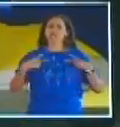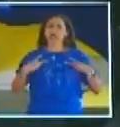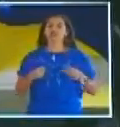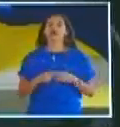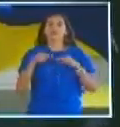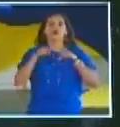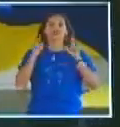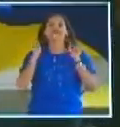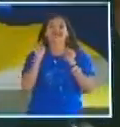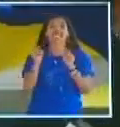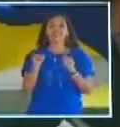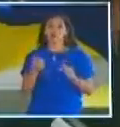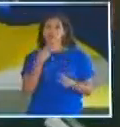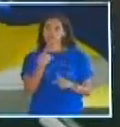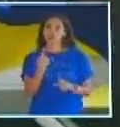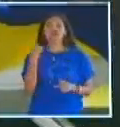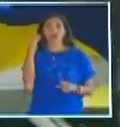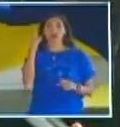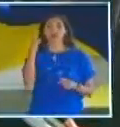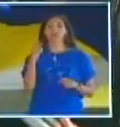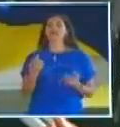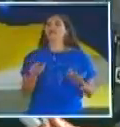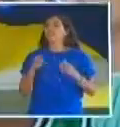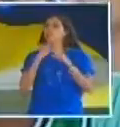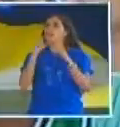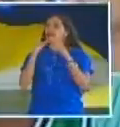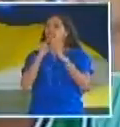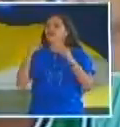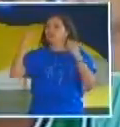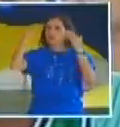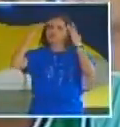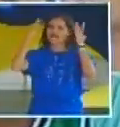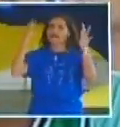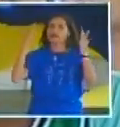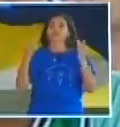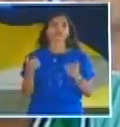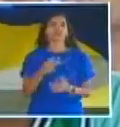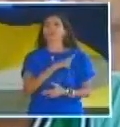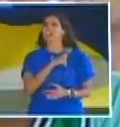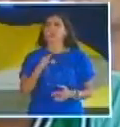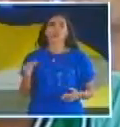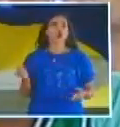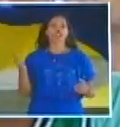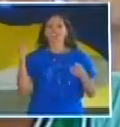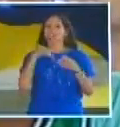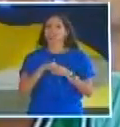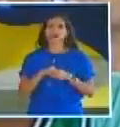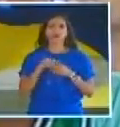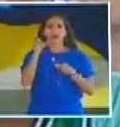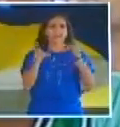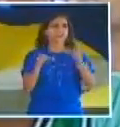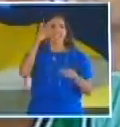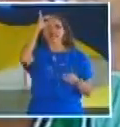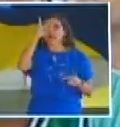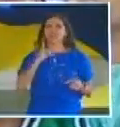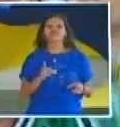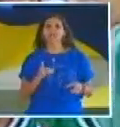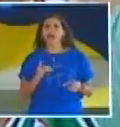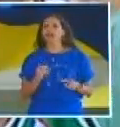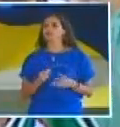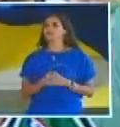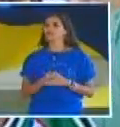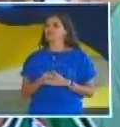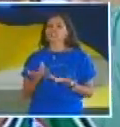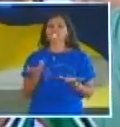Porque él lo dijo una vez, y sus palabras son sabias, que no se quede ninguna persona con discapacidad, que no